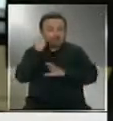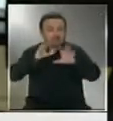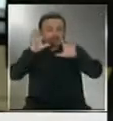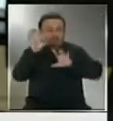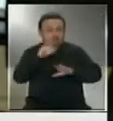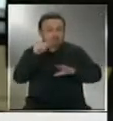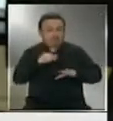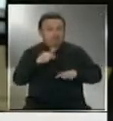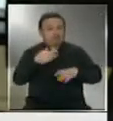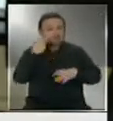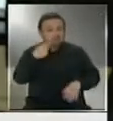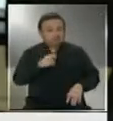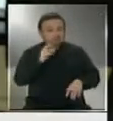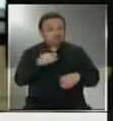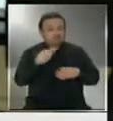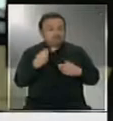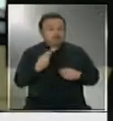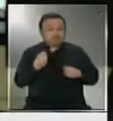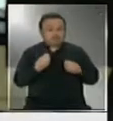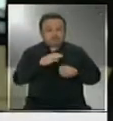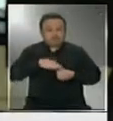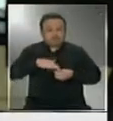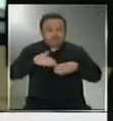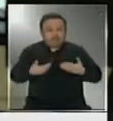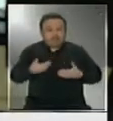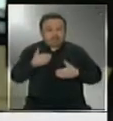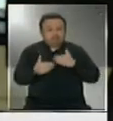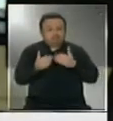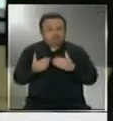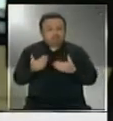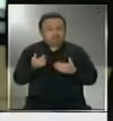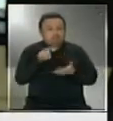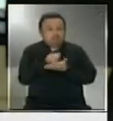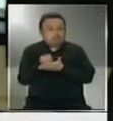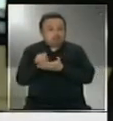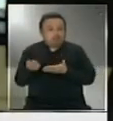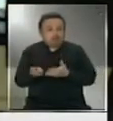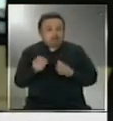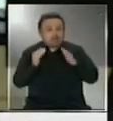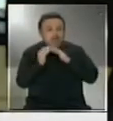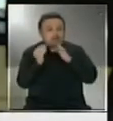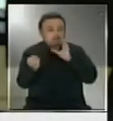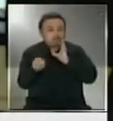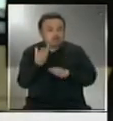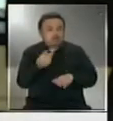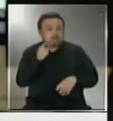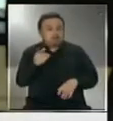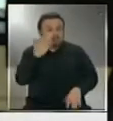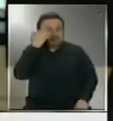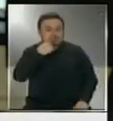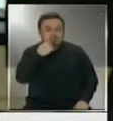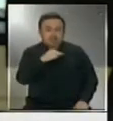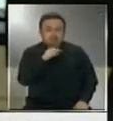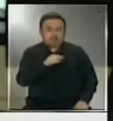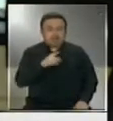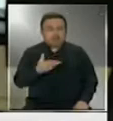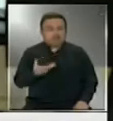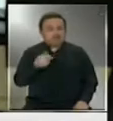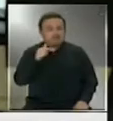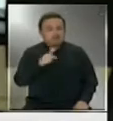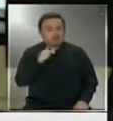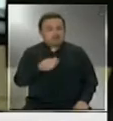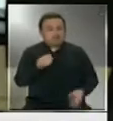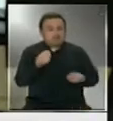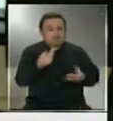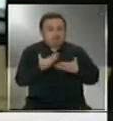10% de las AFP son parte de las buenas condiciones que hay en este momento para comprar una vivienda nueva. Expertos estiman que incluso